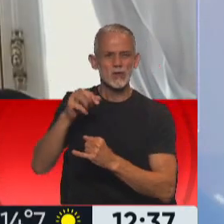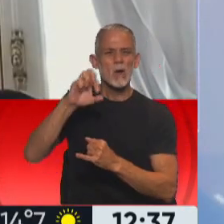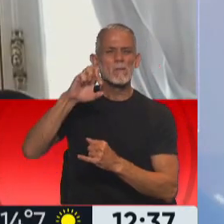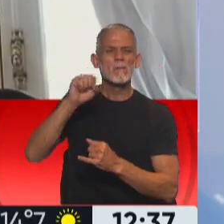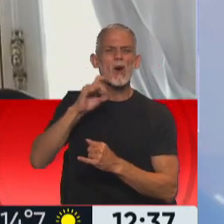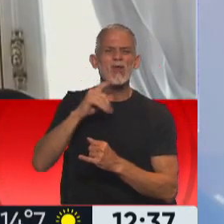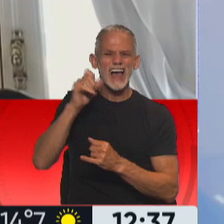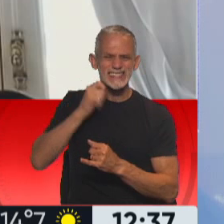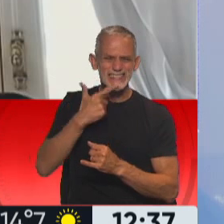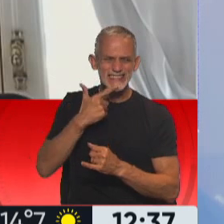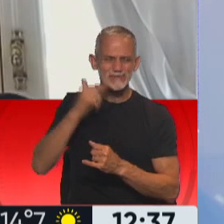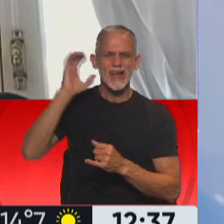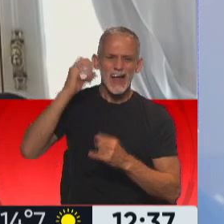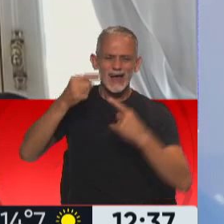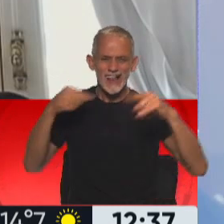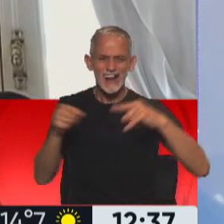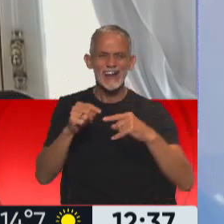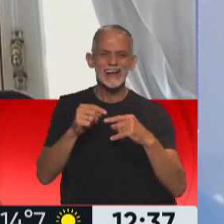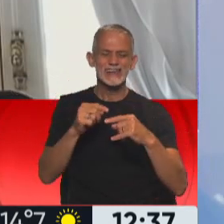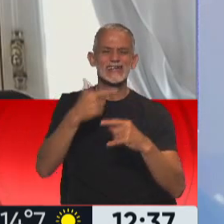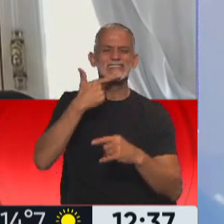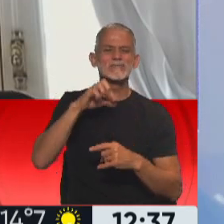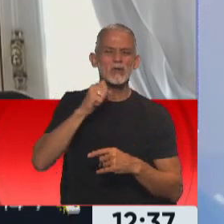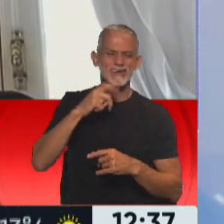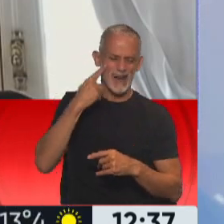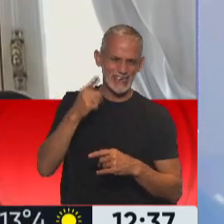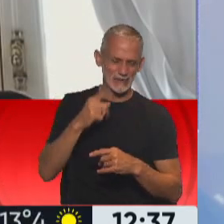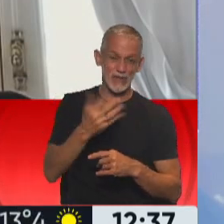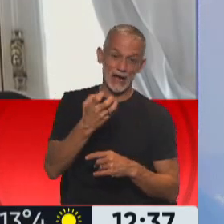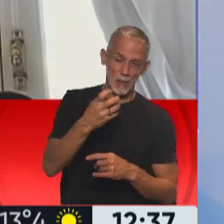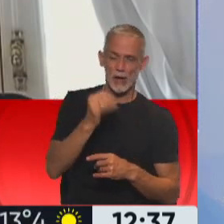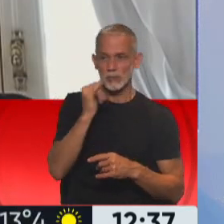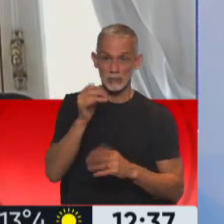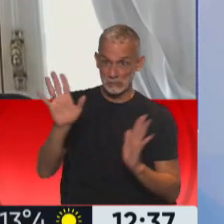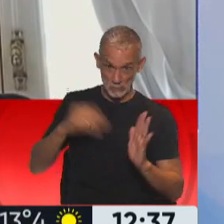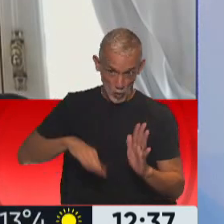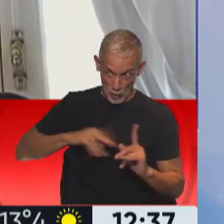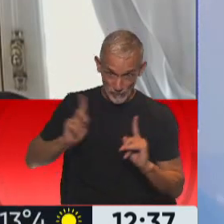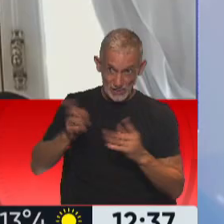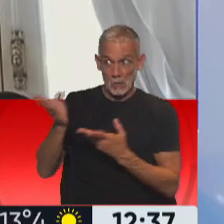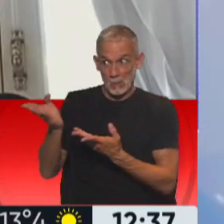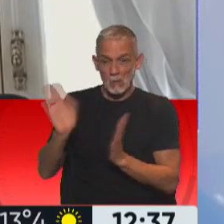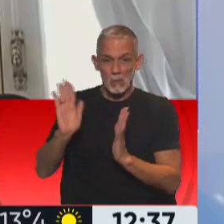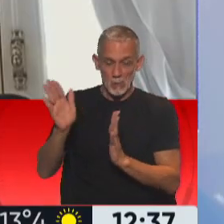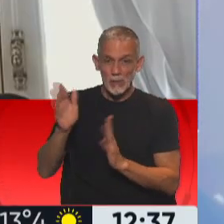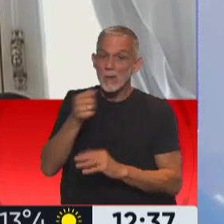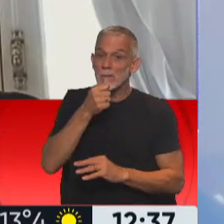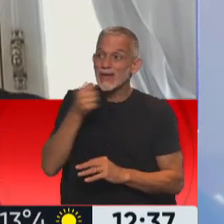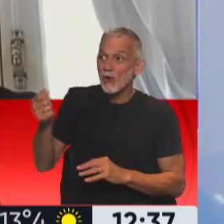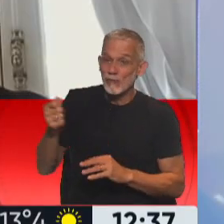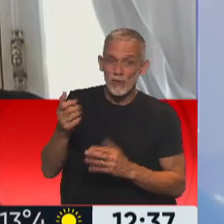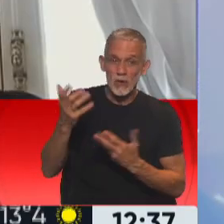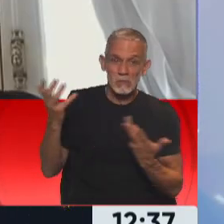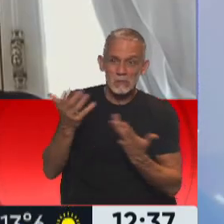no tenía ni idea, estoy haciendo unos podcasts en Spotify, y me gustaría, si no te ofendes, ponerte un micrófono y